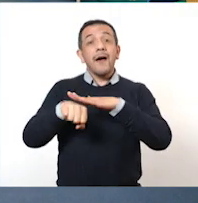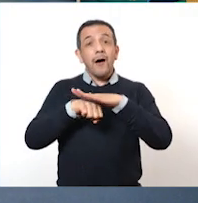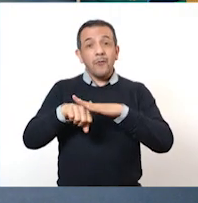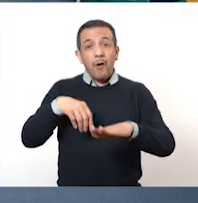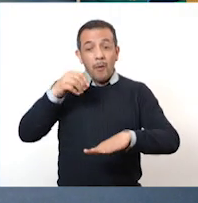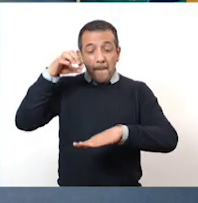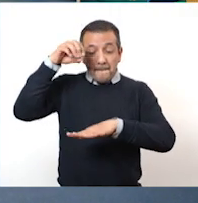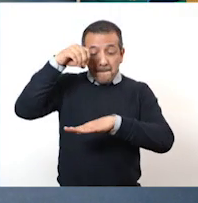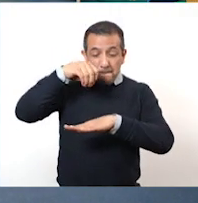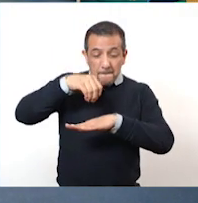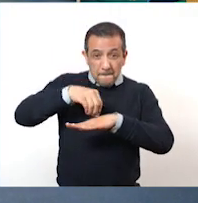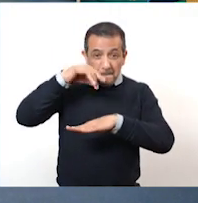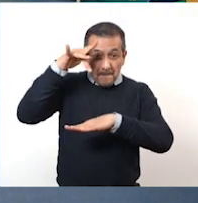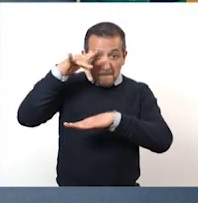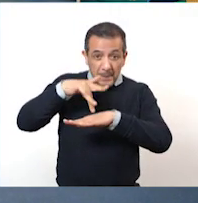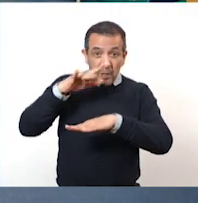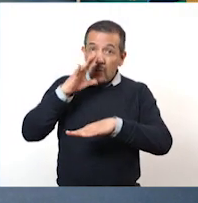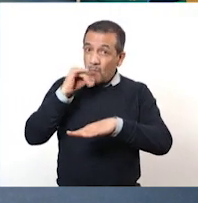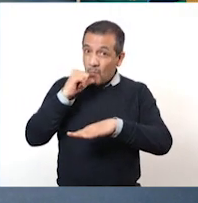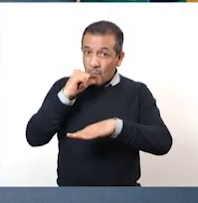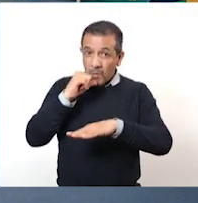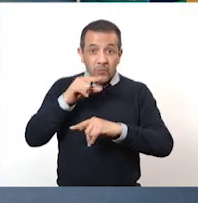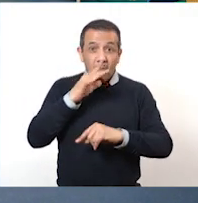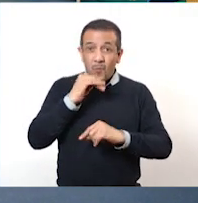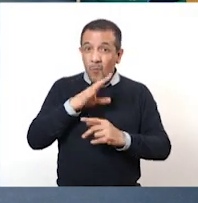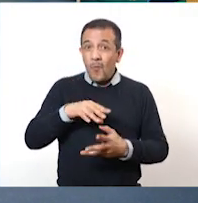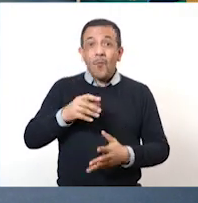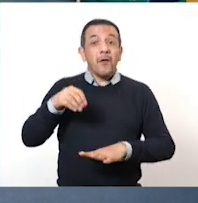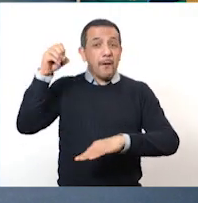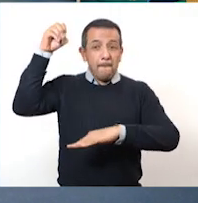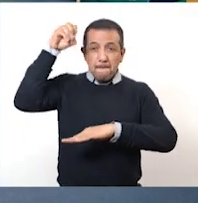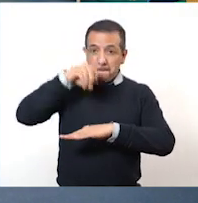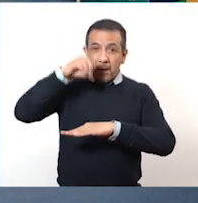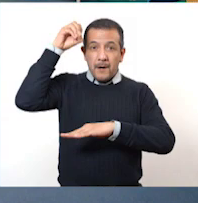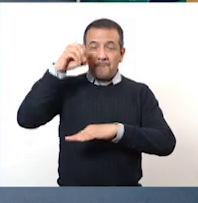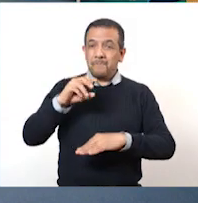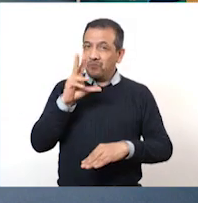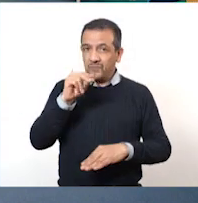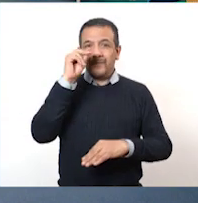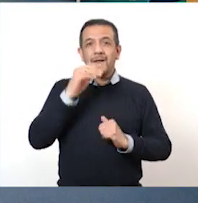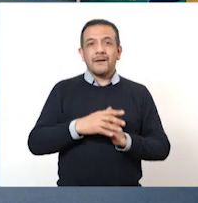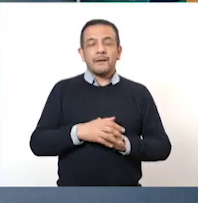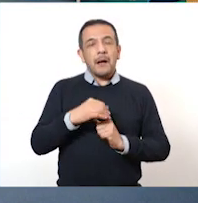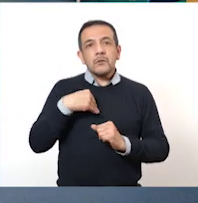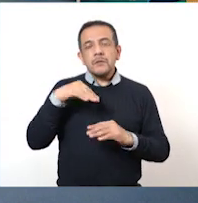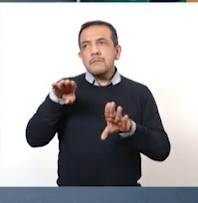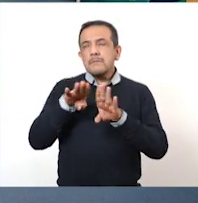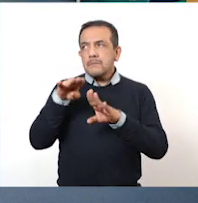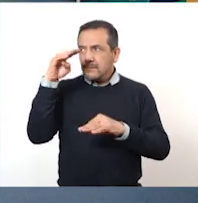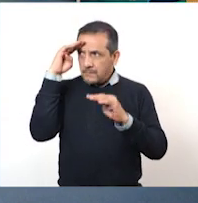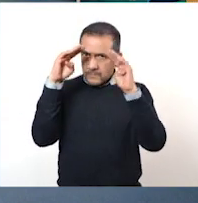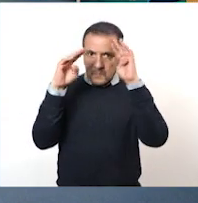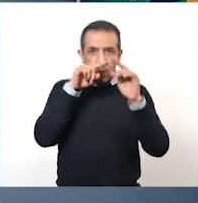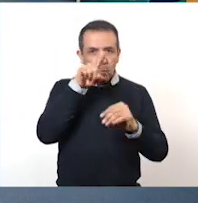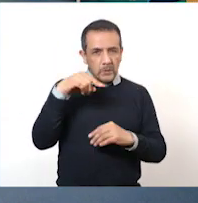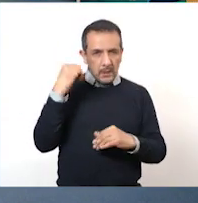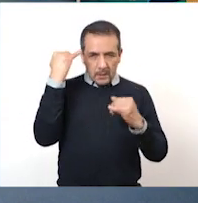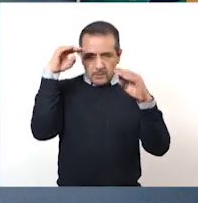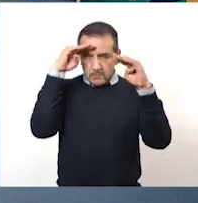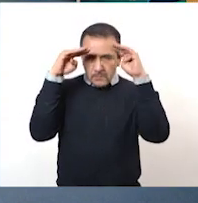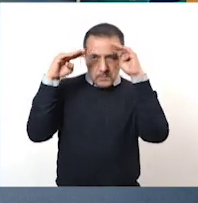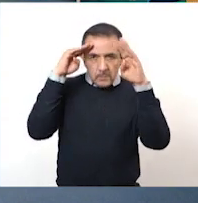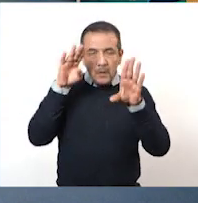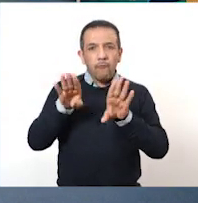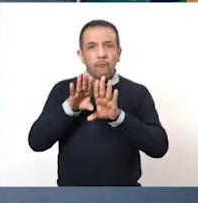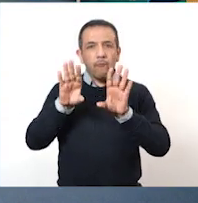acuerdo? Ok. Pues vamos a jugar con ella, pero no, no vamos tocar, a botarla, por ejemplo. No puede no, tocar no. el suelo. Pues vamos a pensar. Recuerden, ustedes tienen